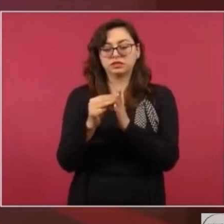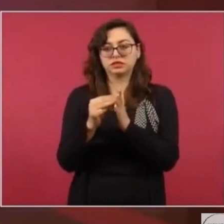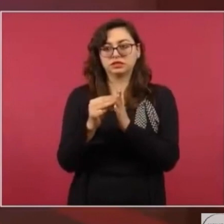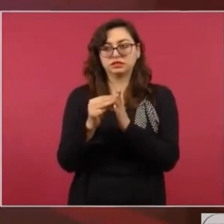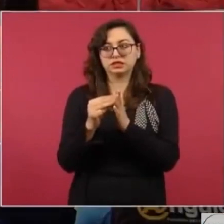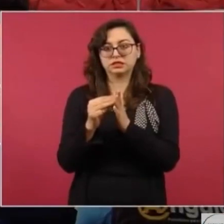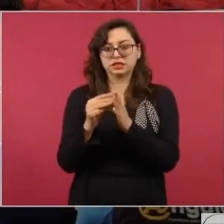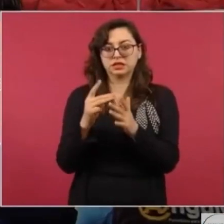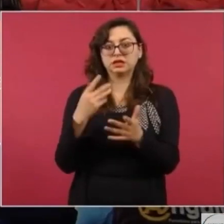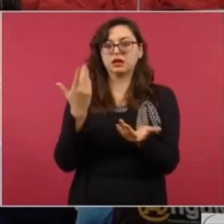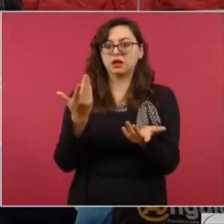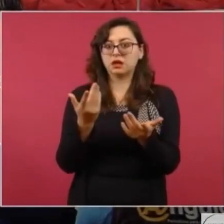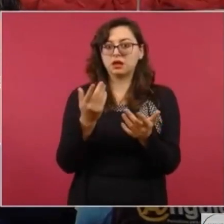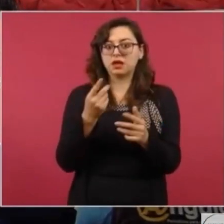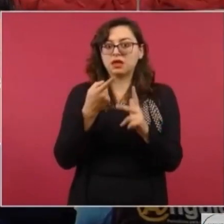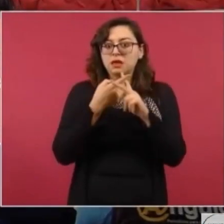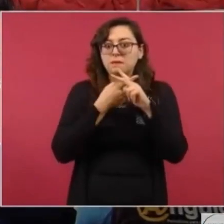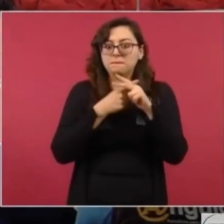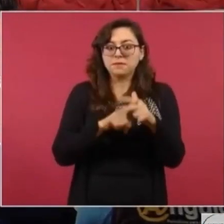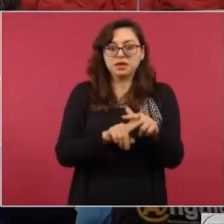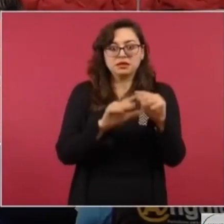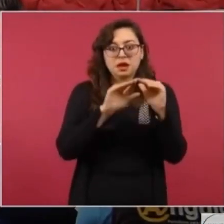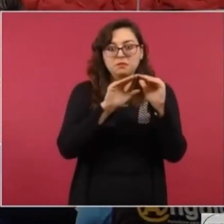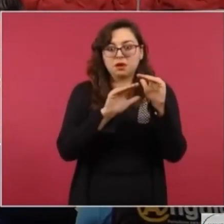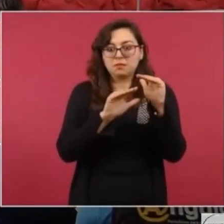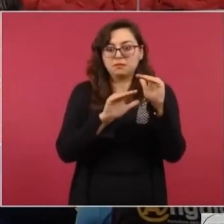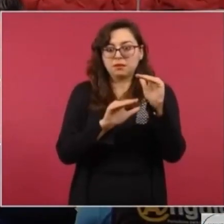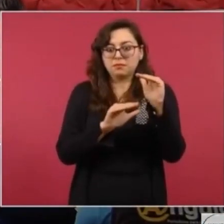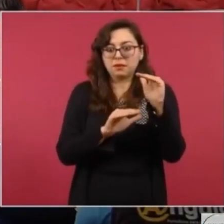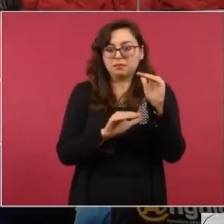millones. Y empieza la caída